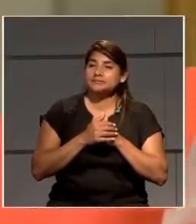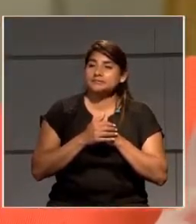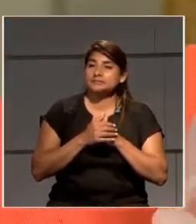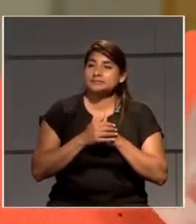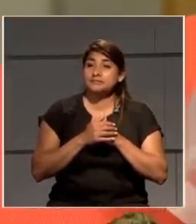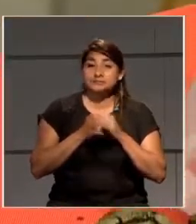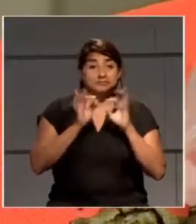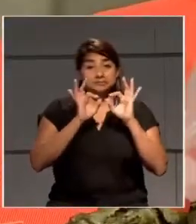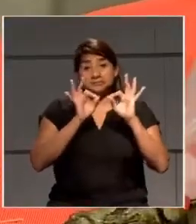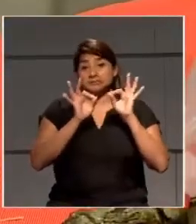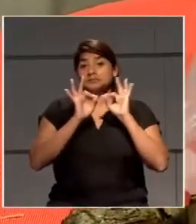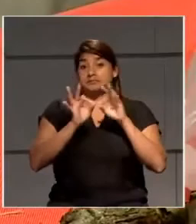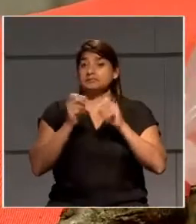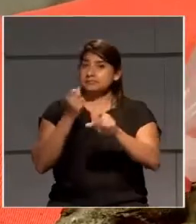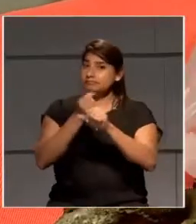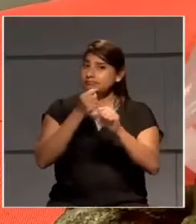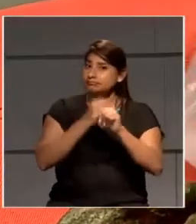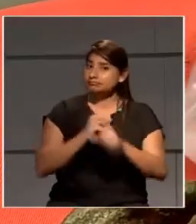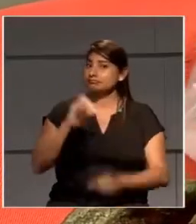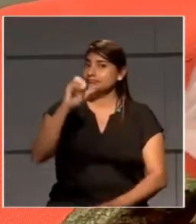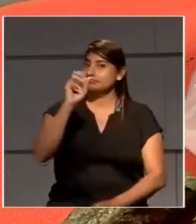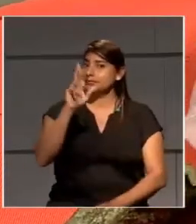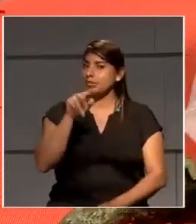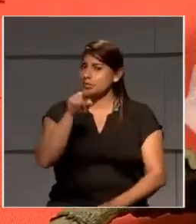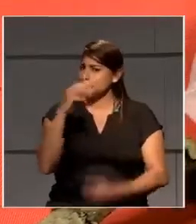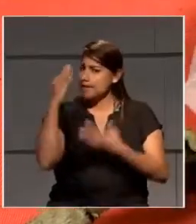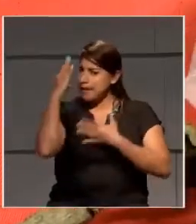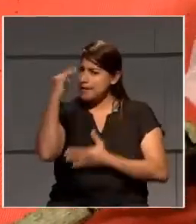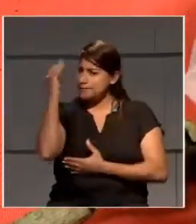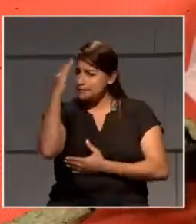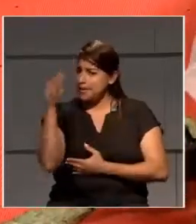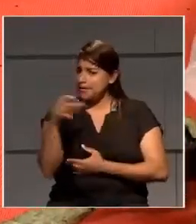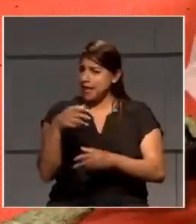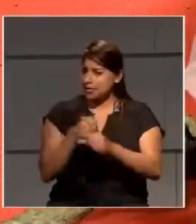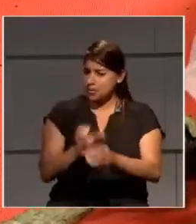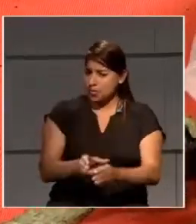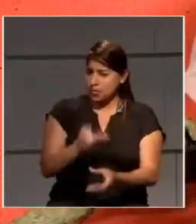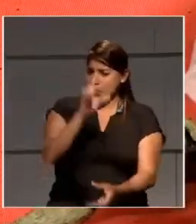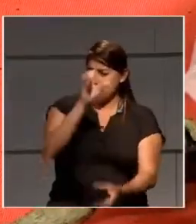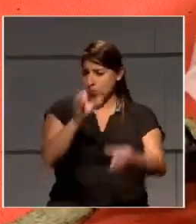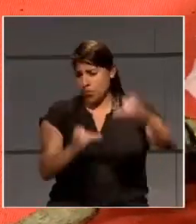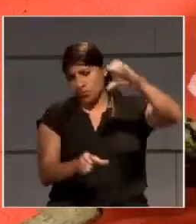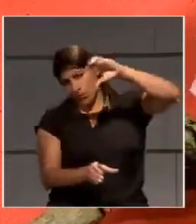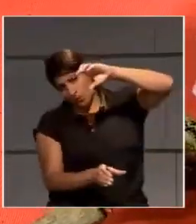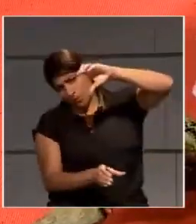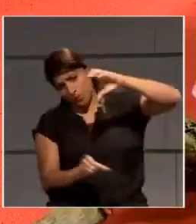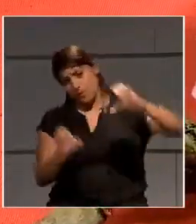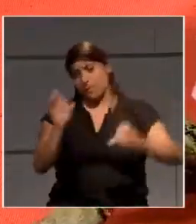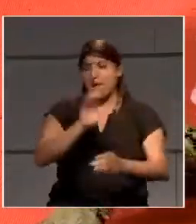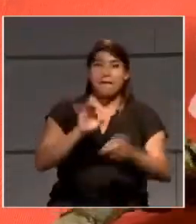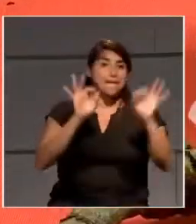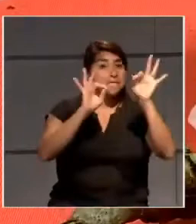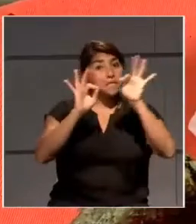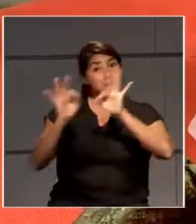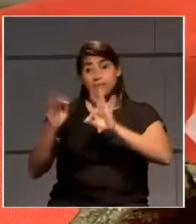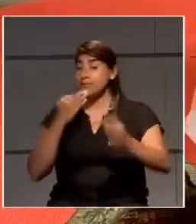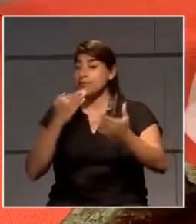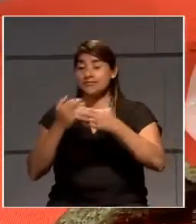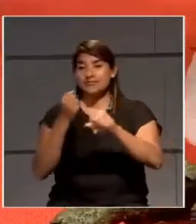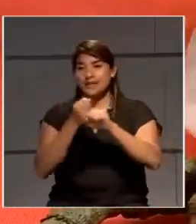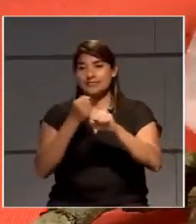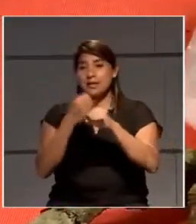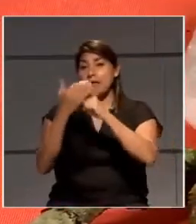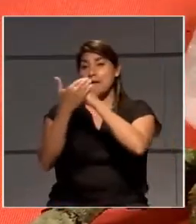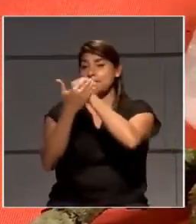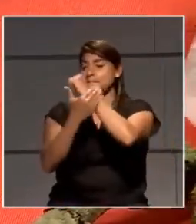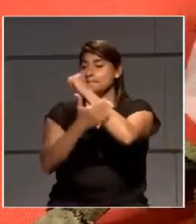chiva, Caro! Vea, Caro, pero Caro es una experta haciendo palos de lluvia. ¿Usted qué le parece, Pluk? Muy bien, está. Tiene